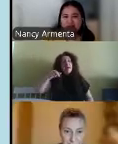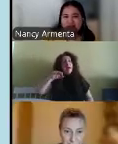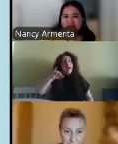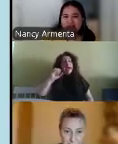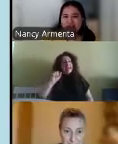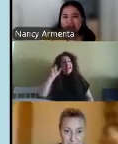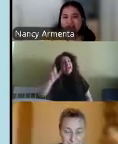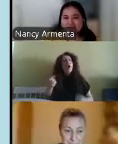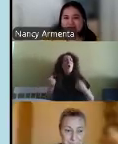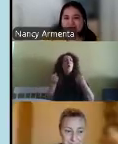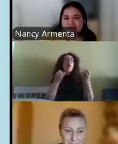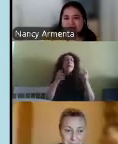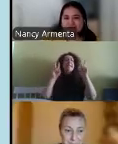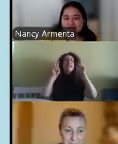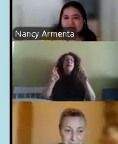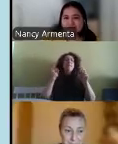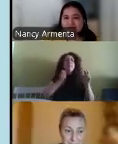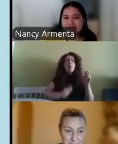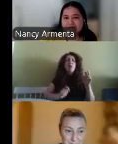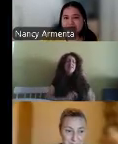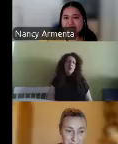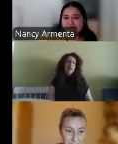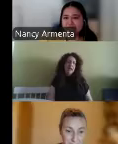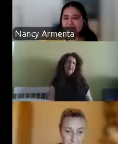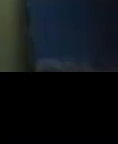los profesionales.